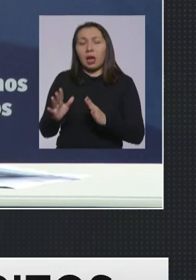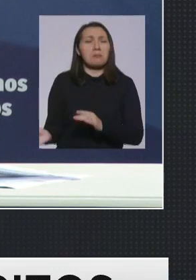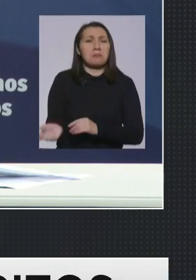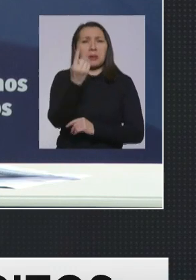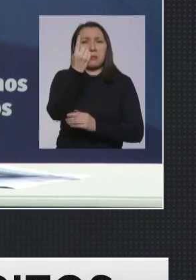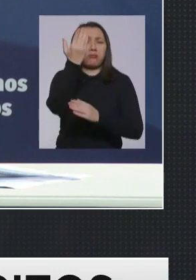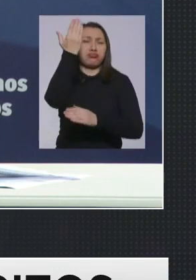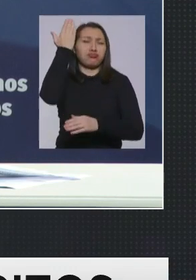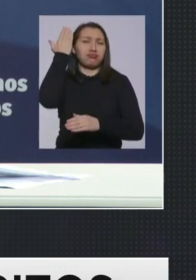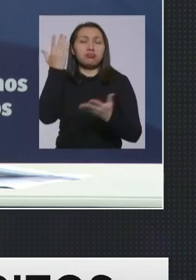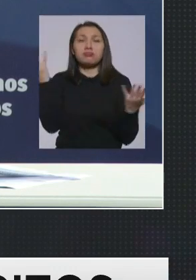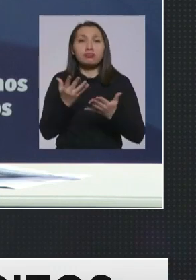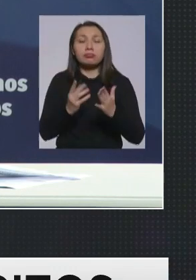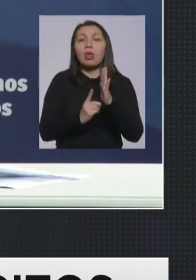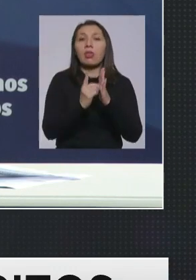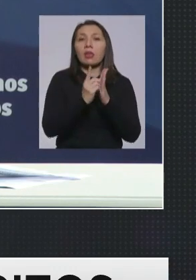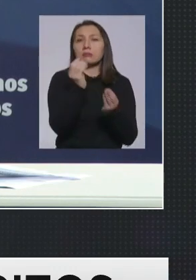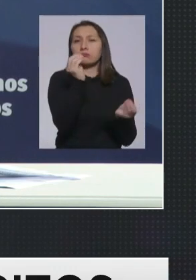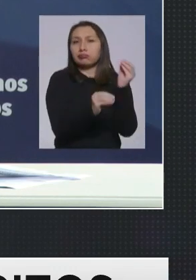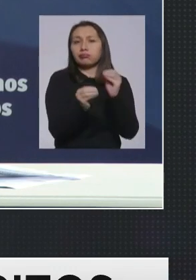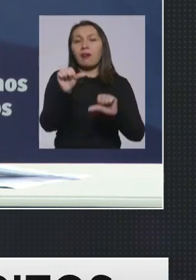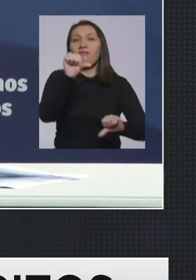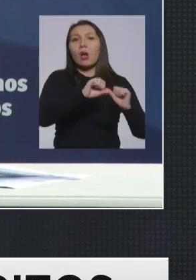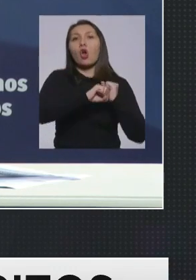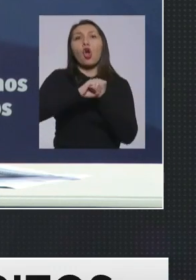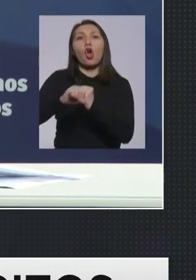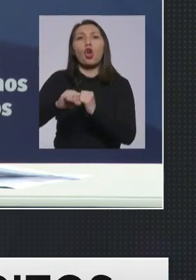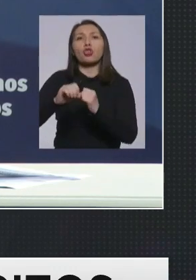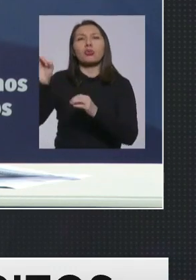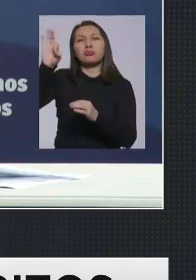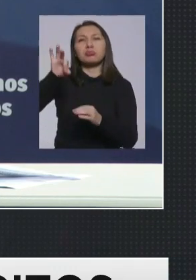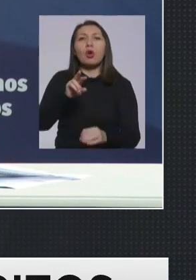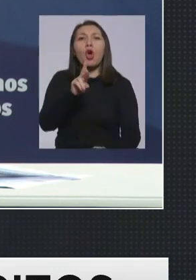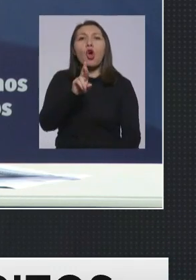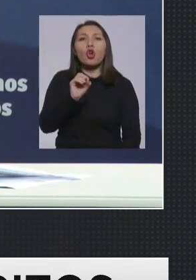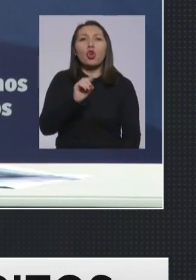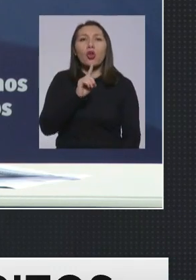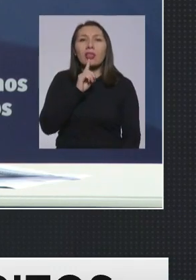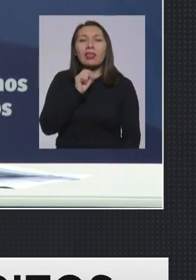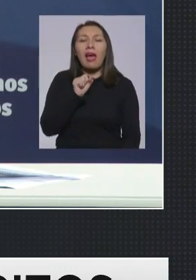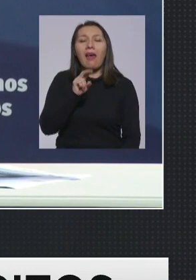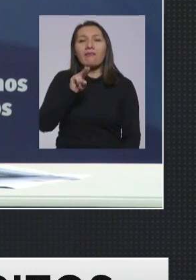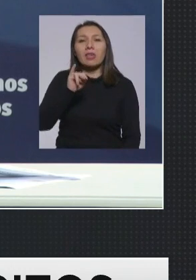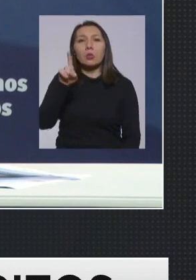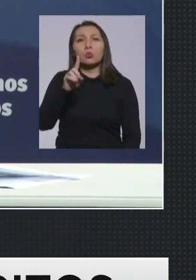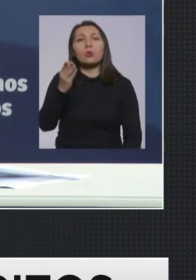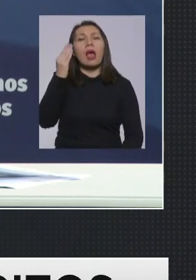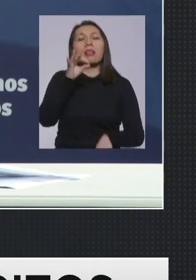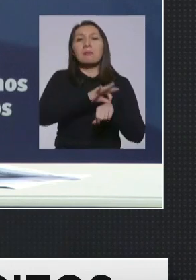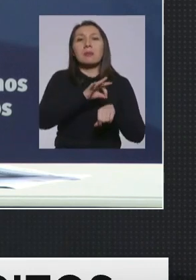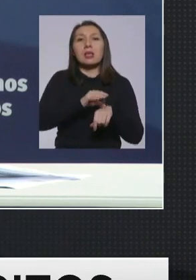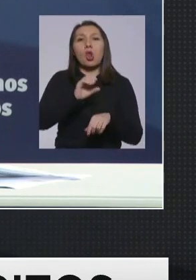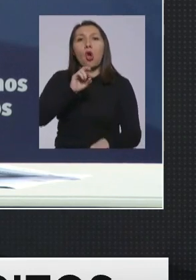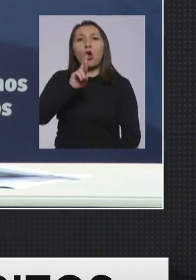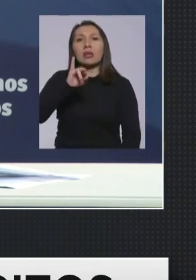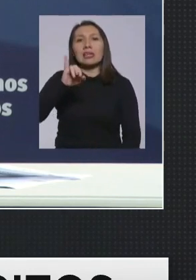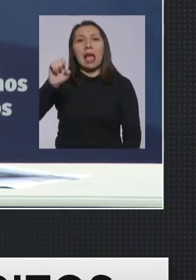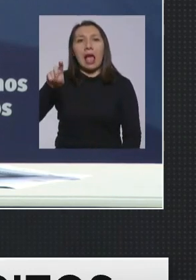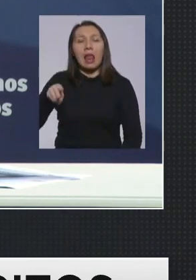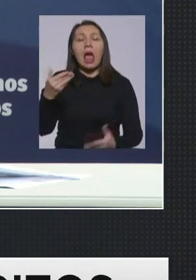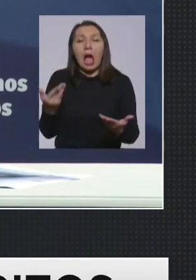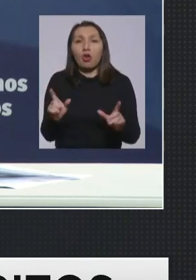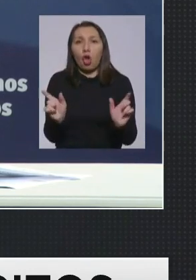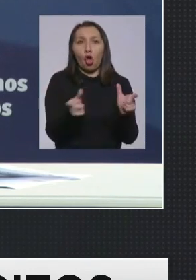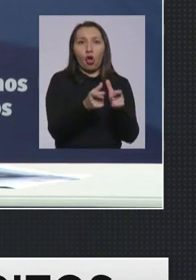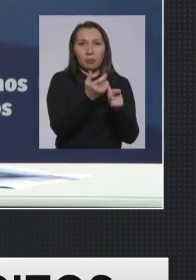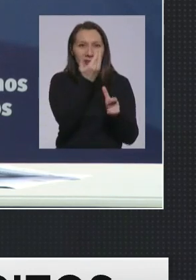para el desarrollo de la vacuna contra el rotavirus por ejemplo y ahí participó del doctor miguel o ryan que hoy de parte del comité